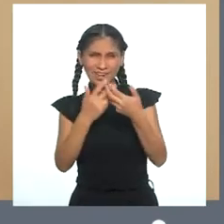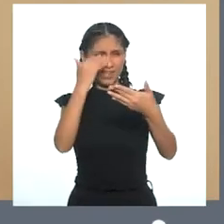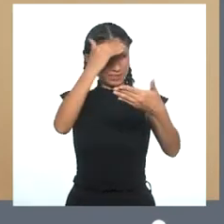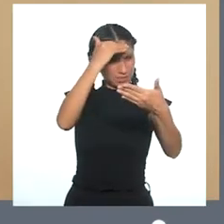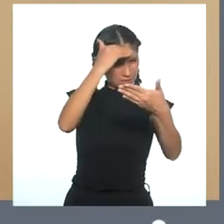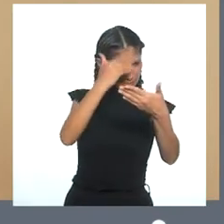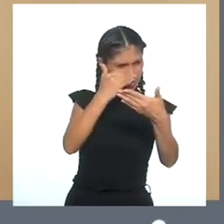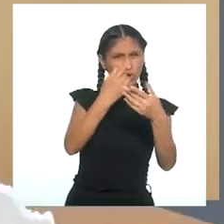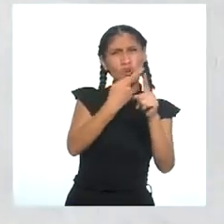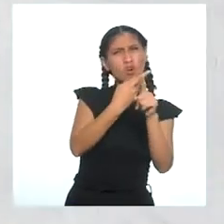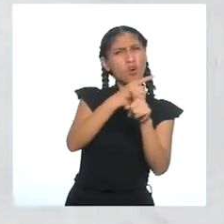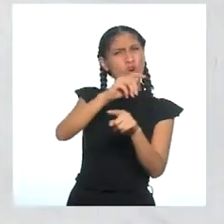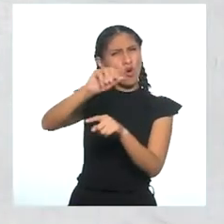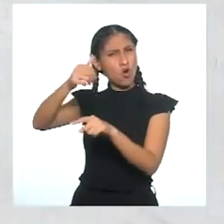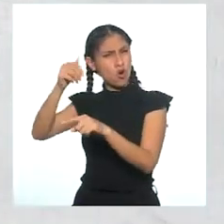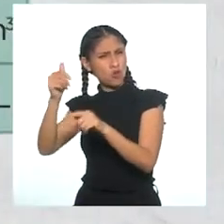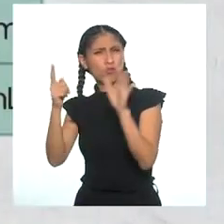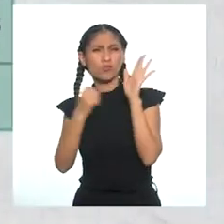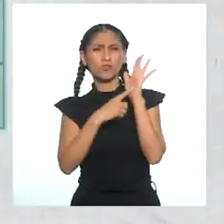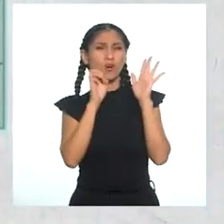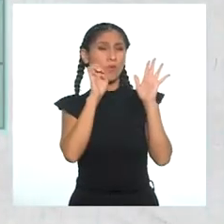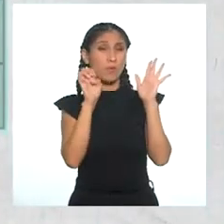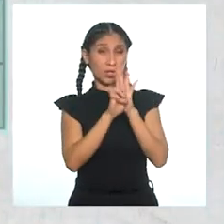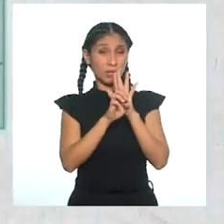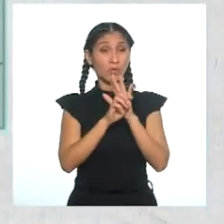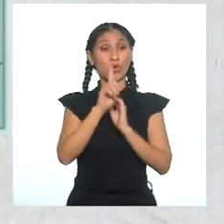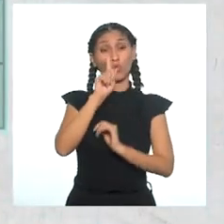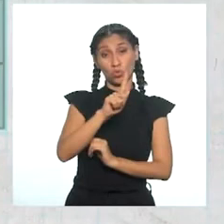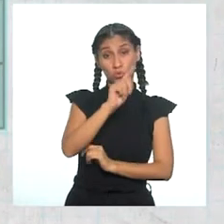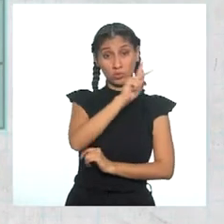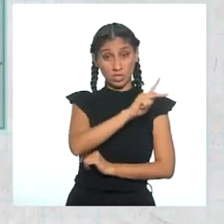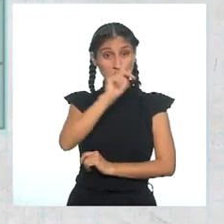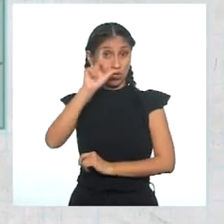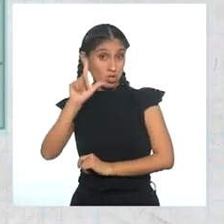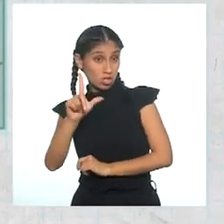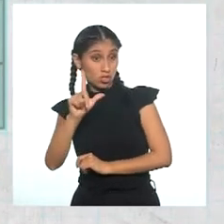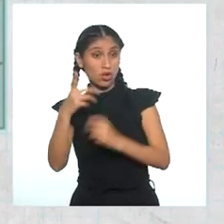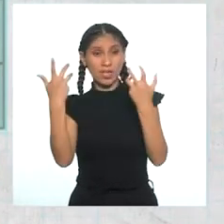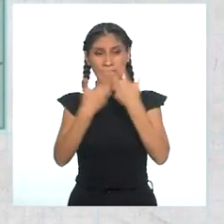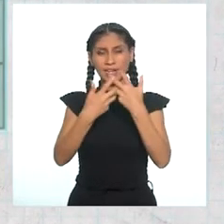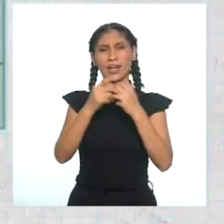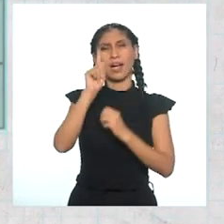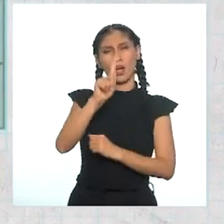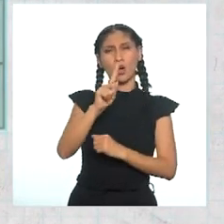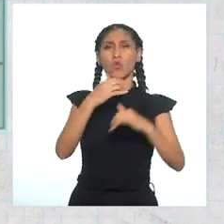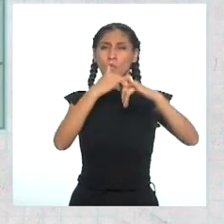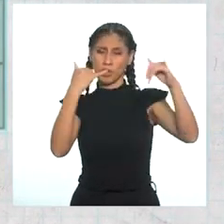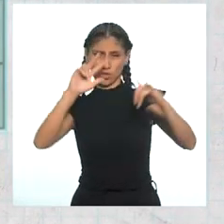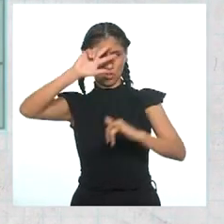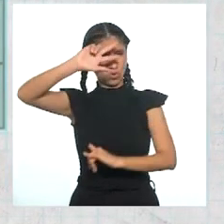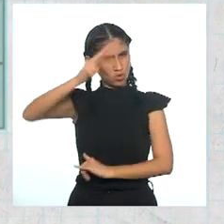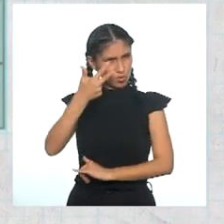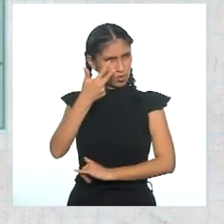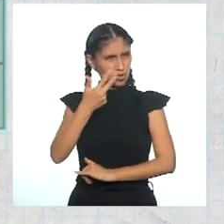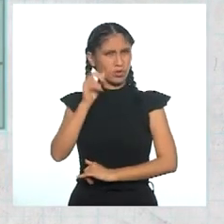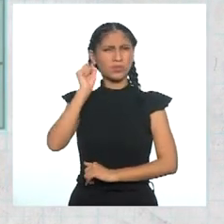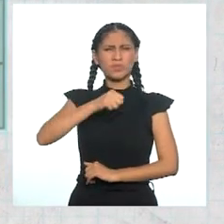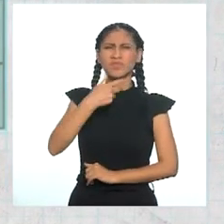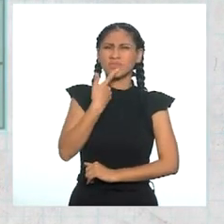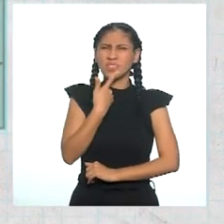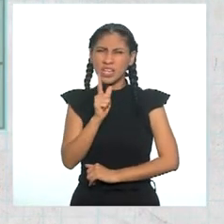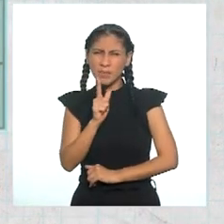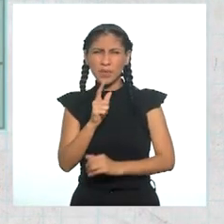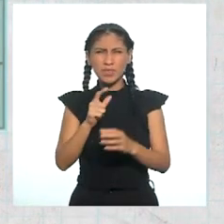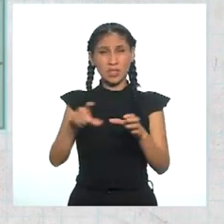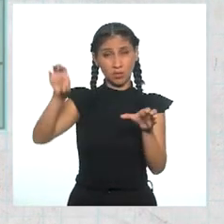identifican otras relaciones como que 1 kilolitro equivale a 1 metro cúbico. Si se tuviera lleno